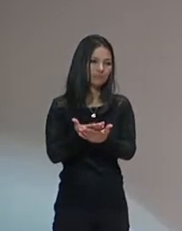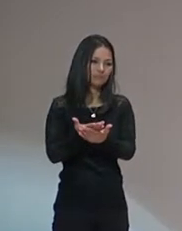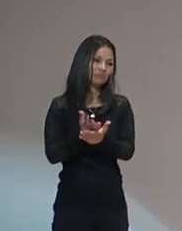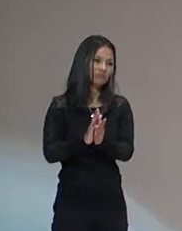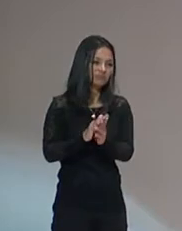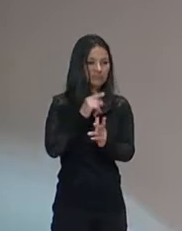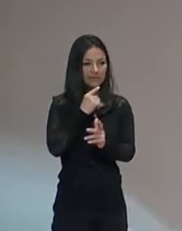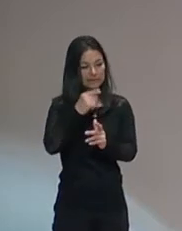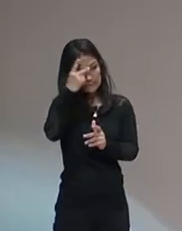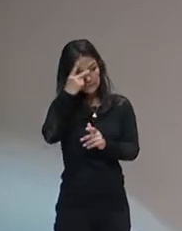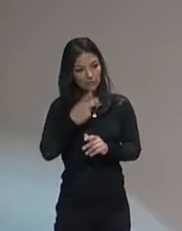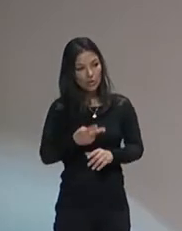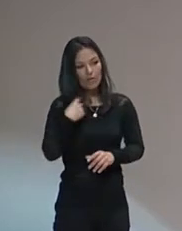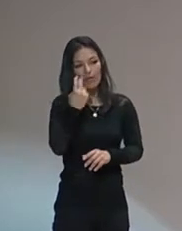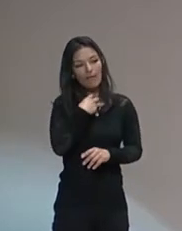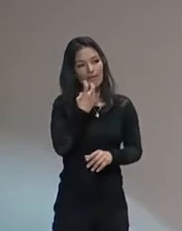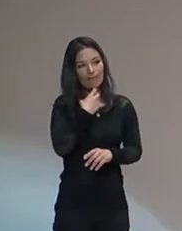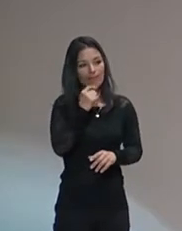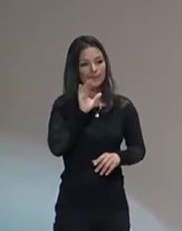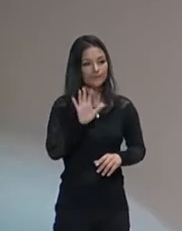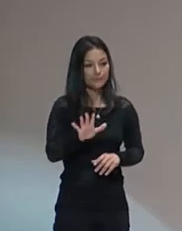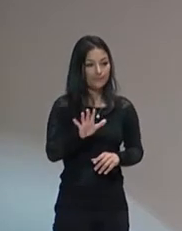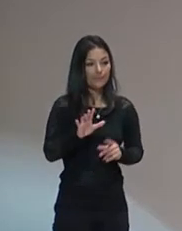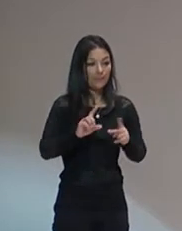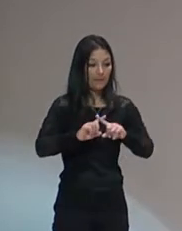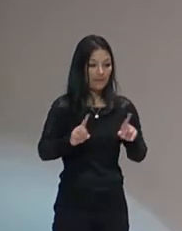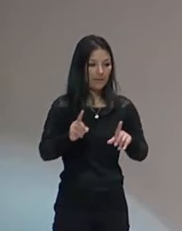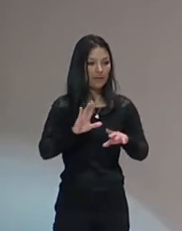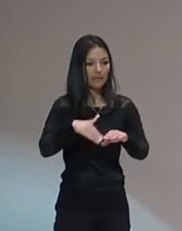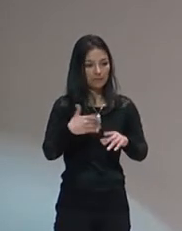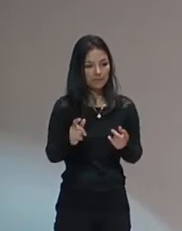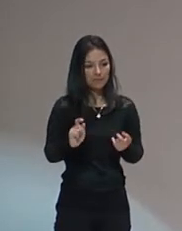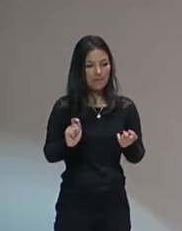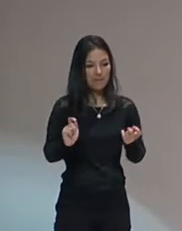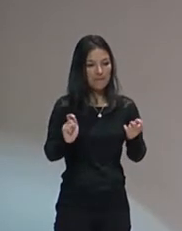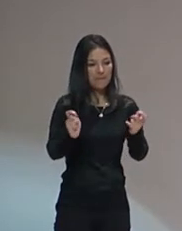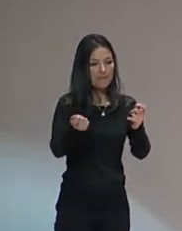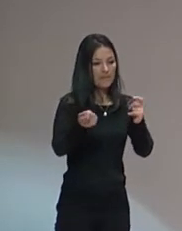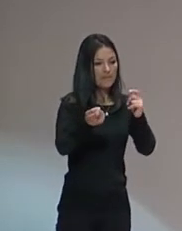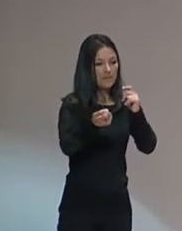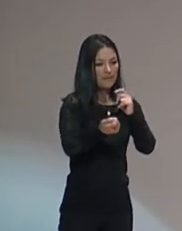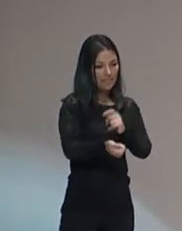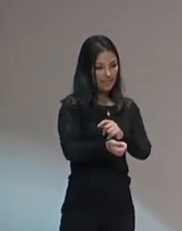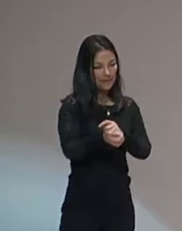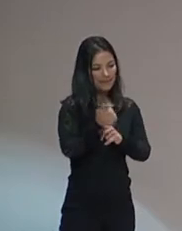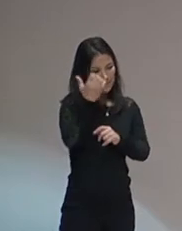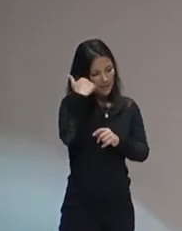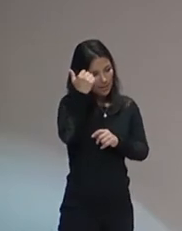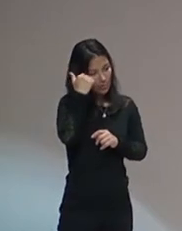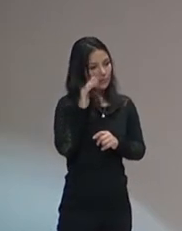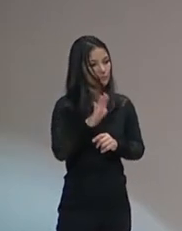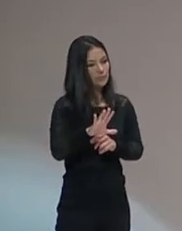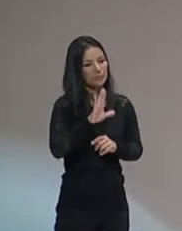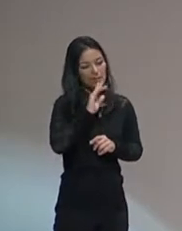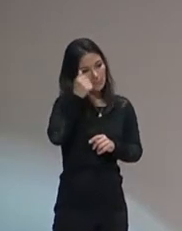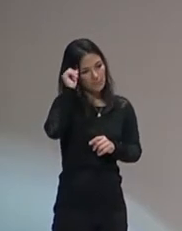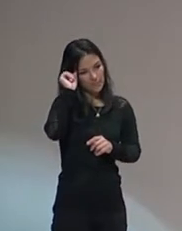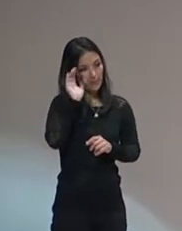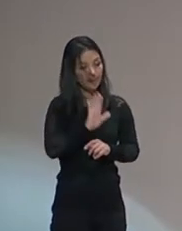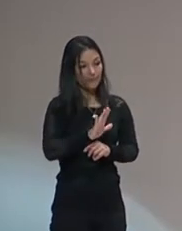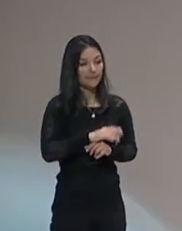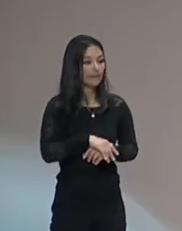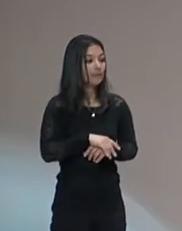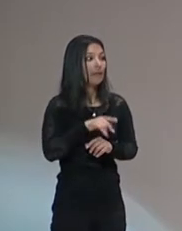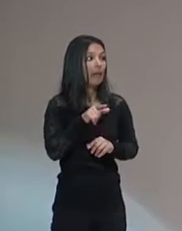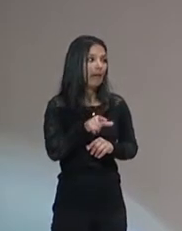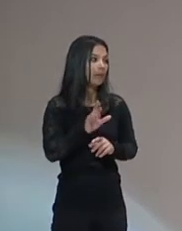la historia oral, pero que se fue transformando en pedagogía de la memoria. Y allí quiero entonces resaltar ese punto de